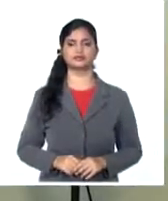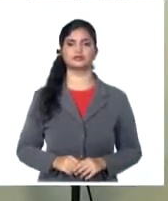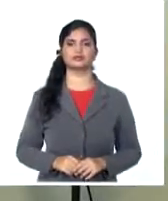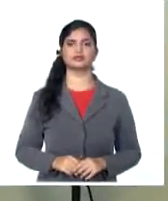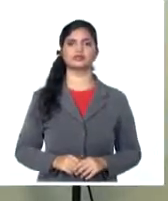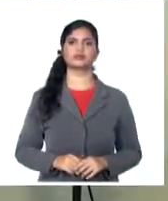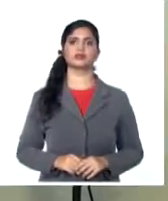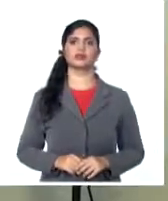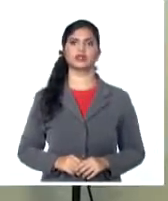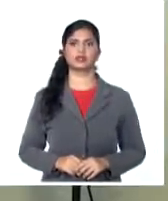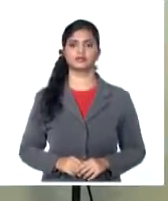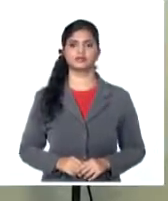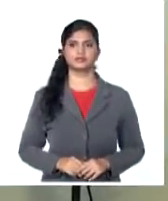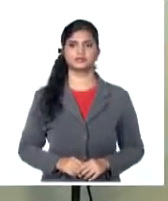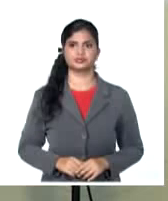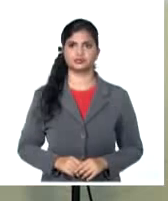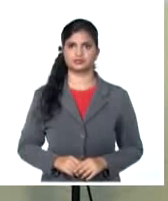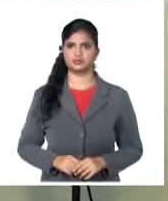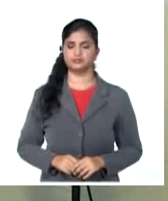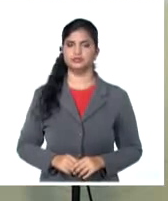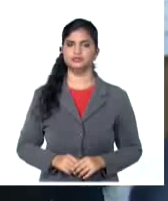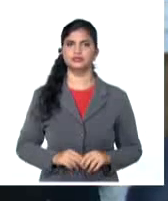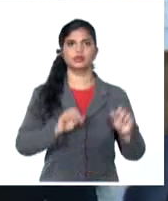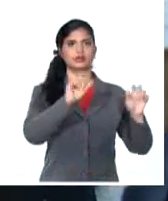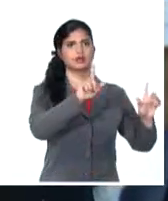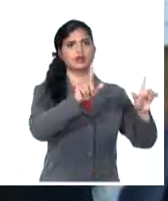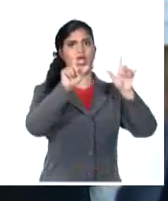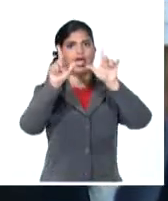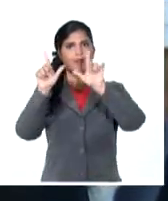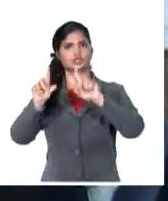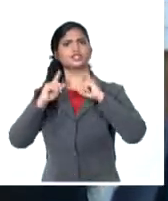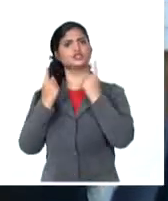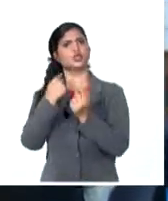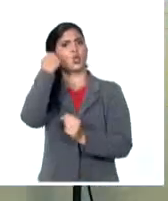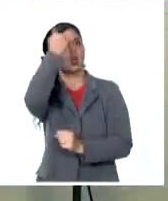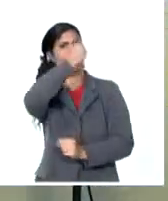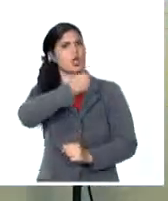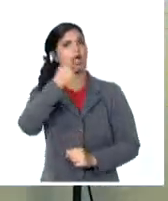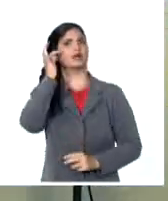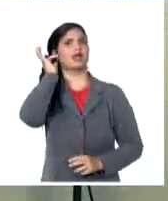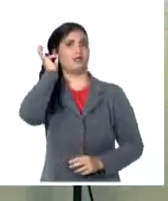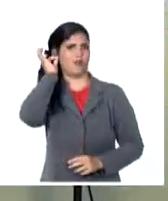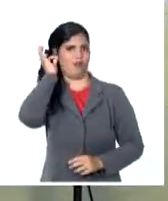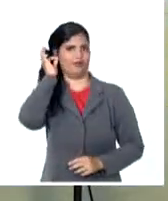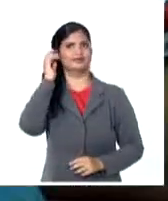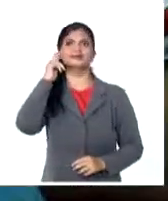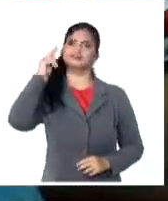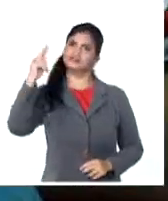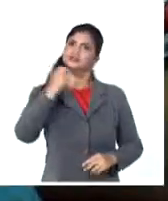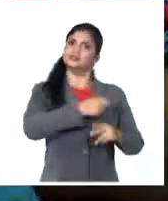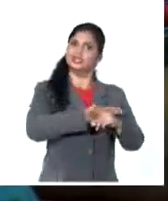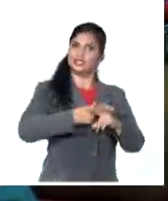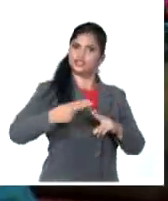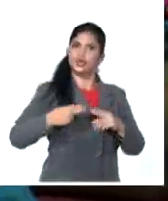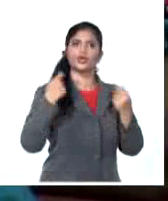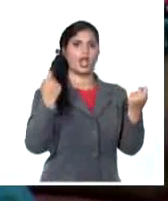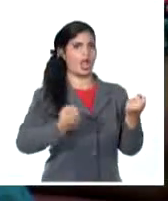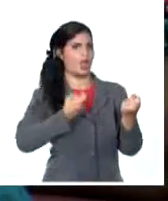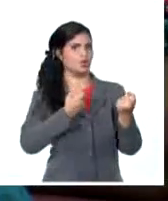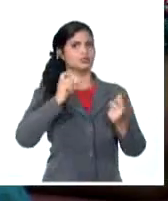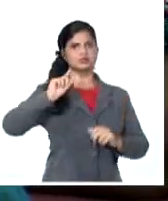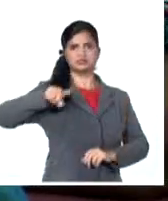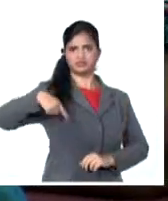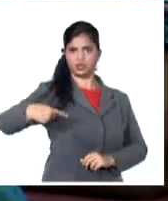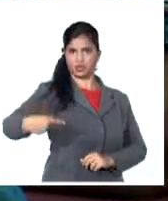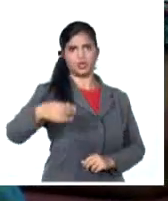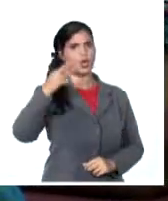La exposición colectiva Con Rostro de Mujer se inauguró en esta cita en la que se enalteció el quehacer diario de trabajadoras del